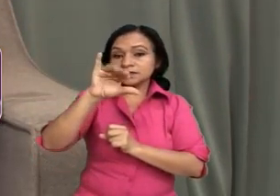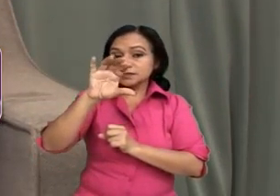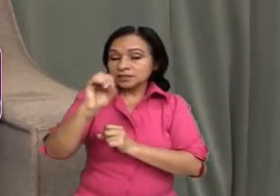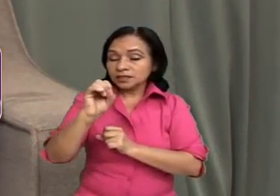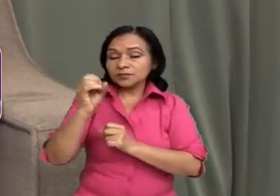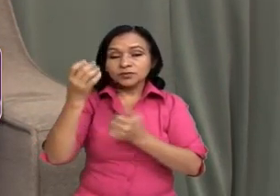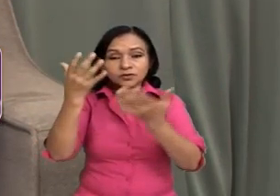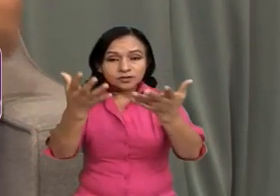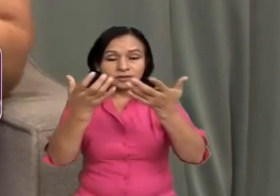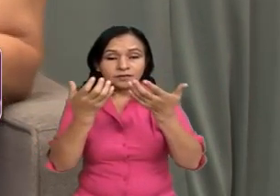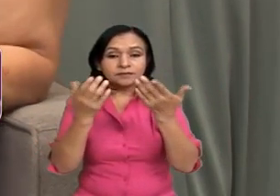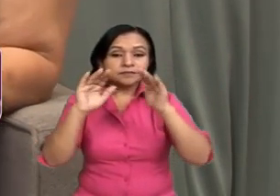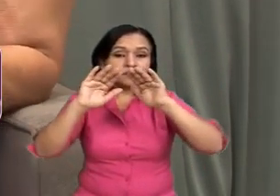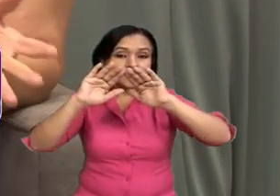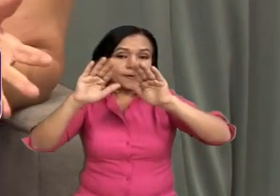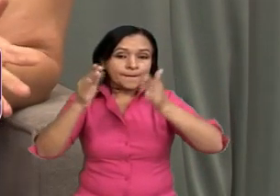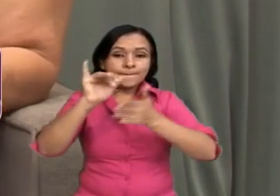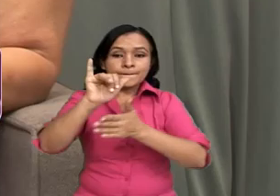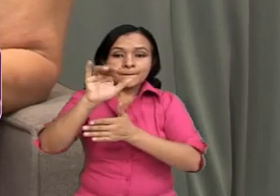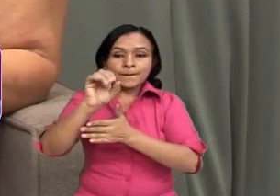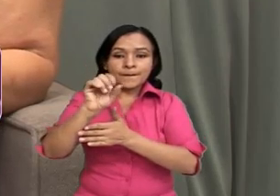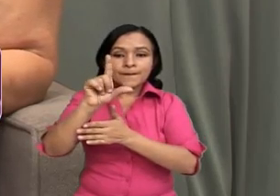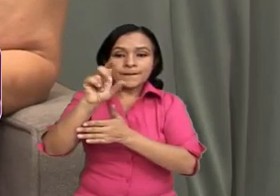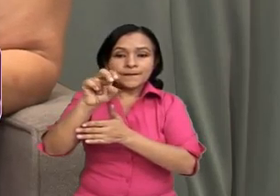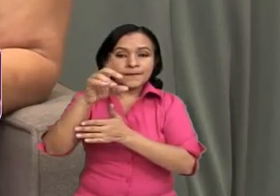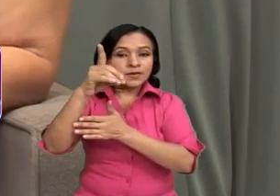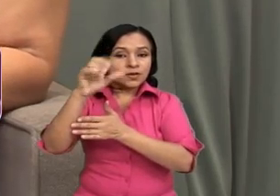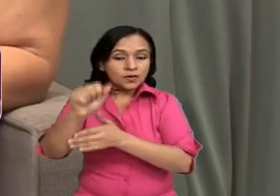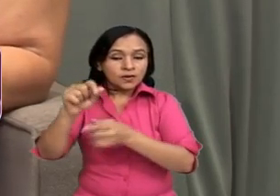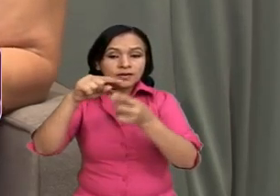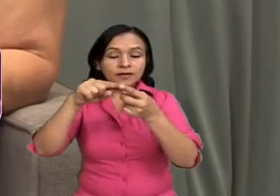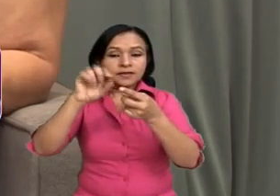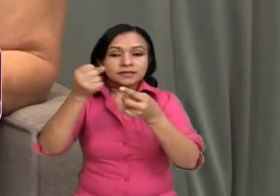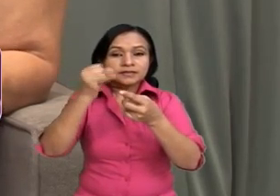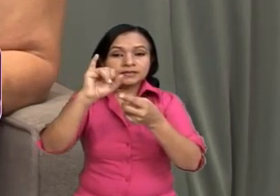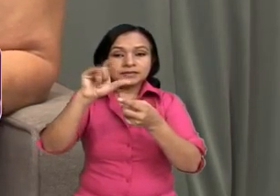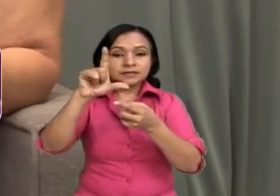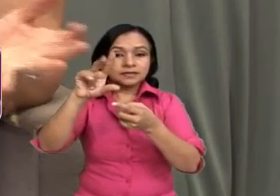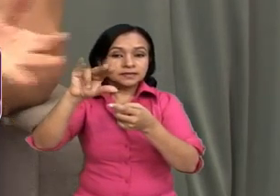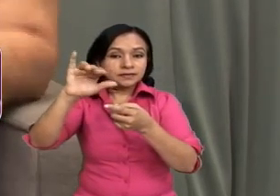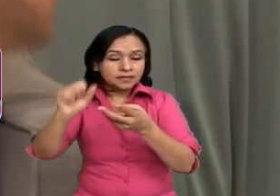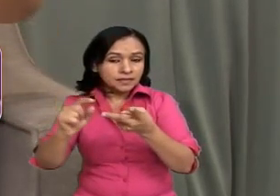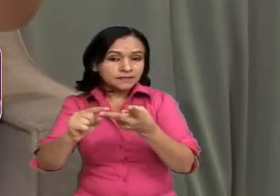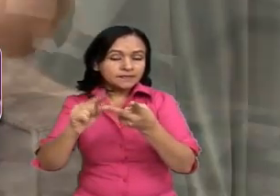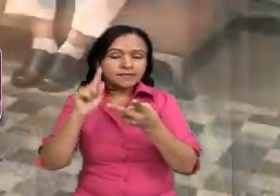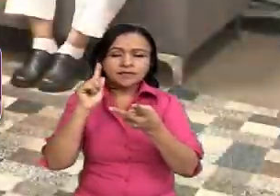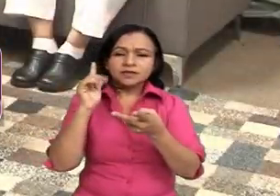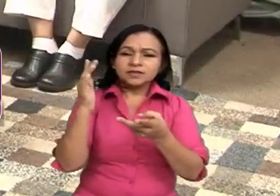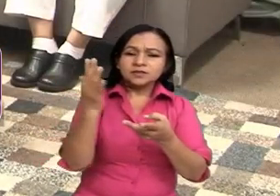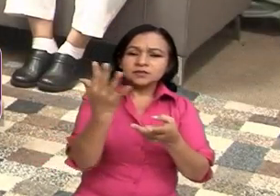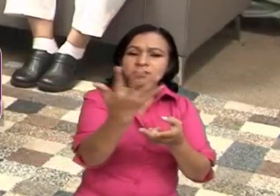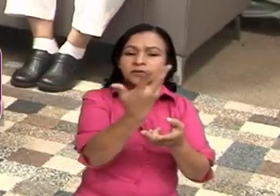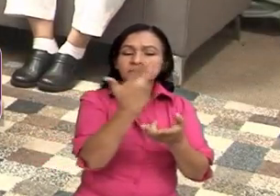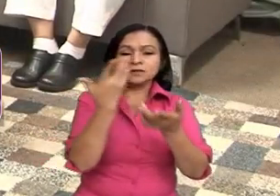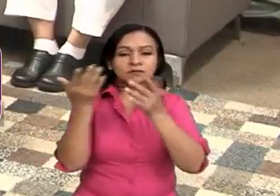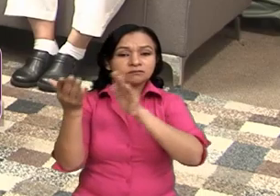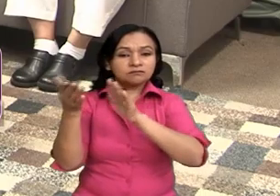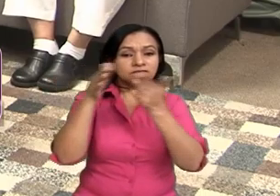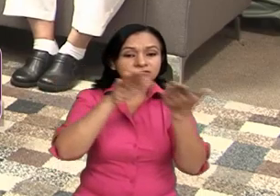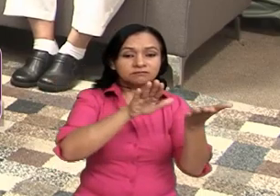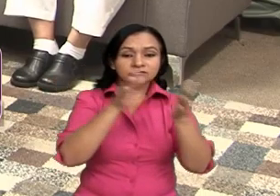Nicaragua de la Yolanda Mayorga, la Nicaragua de la Silvia, de nuestras compañeras